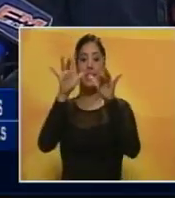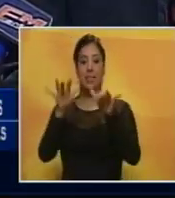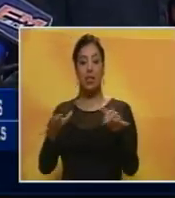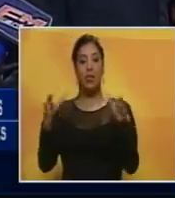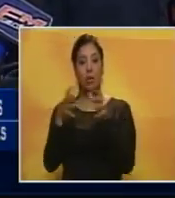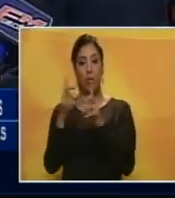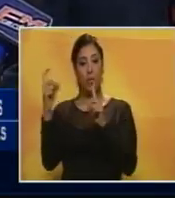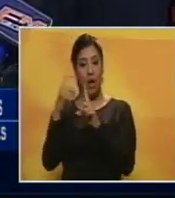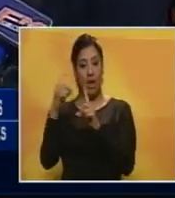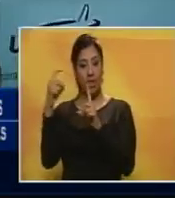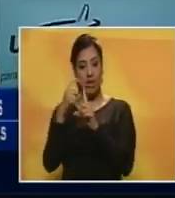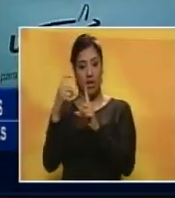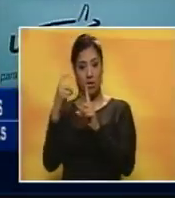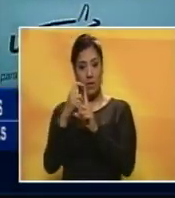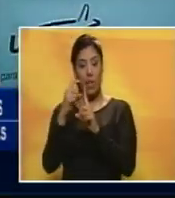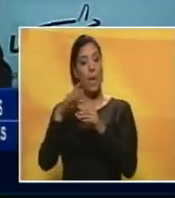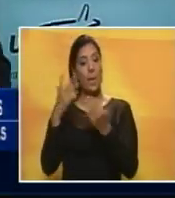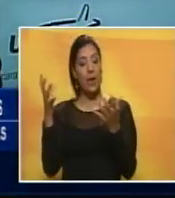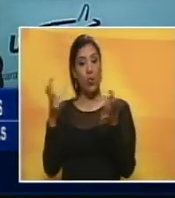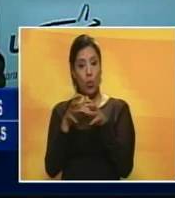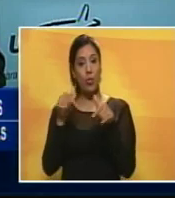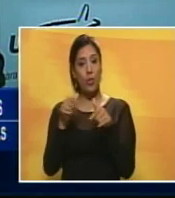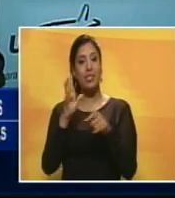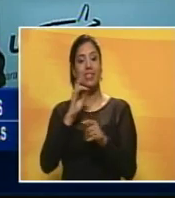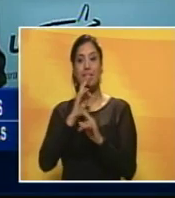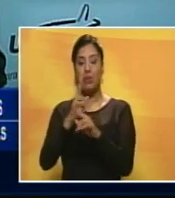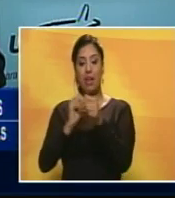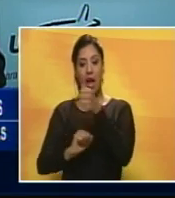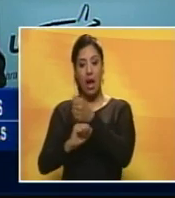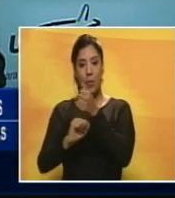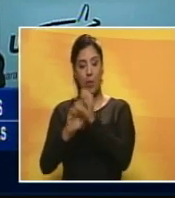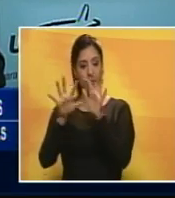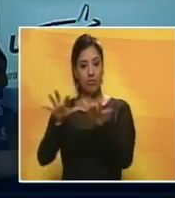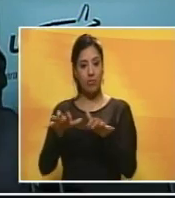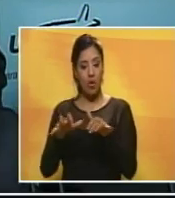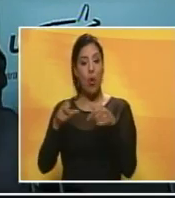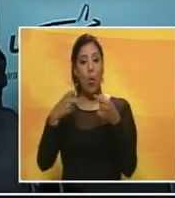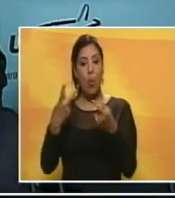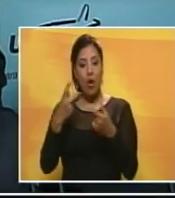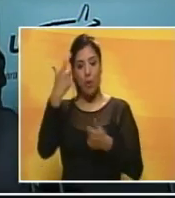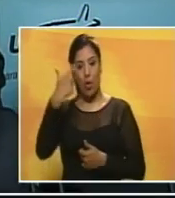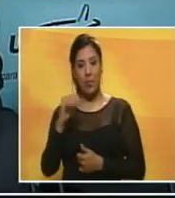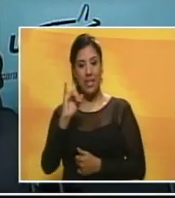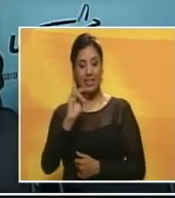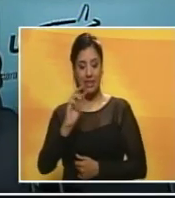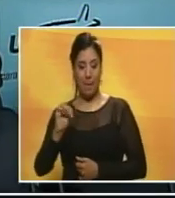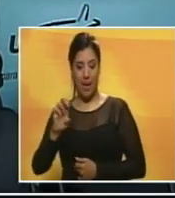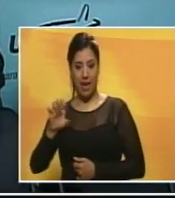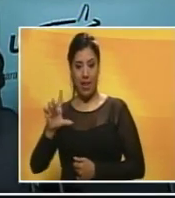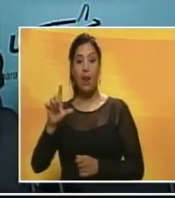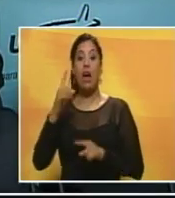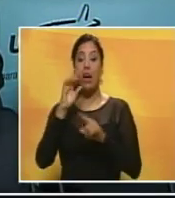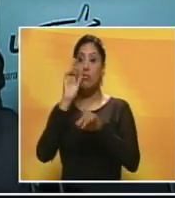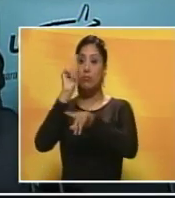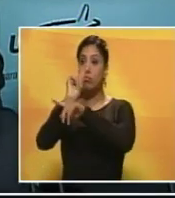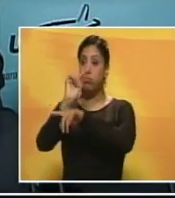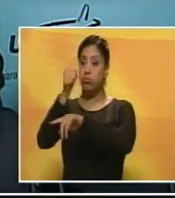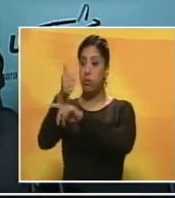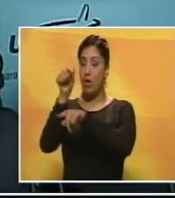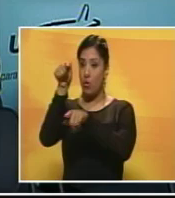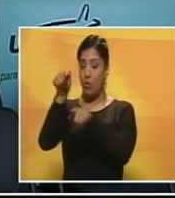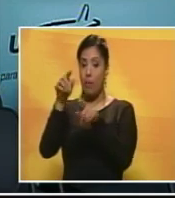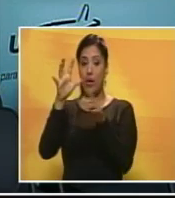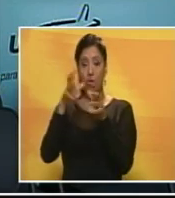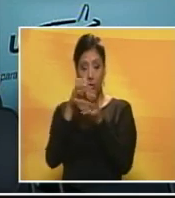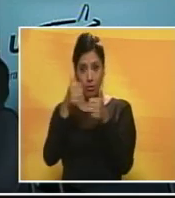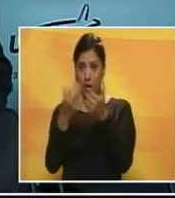secretario general de Acción Democrática, partido que respalda la aspiración de Ismael García. Exigieron a la Comisión Nacional de